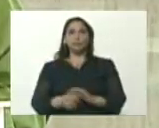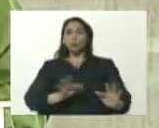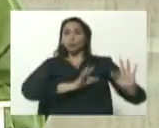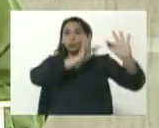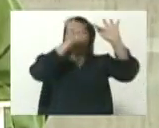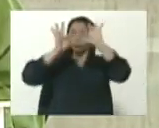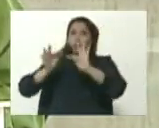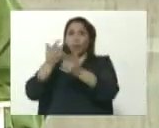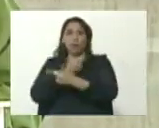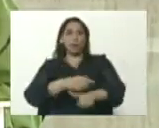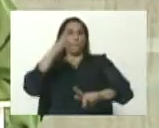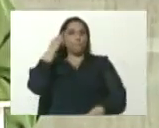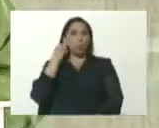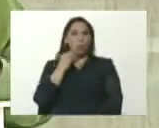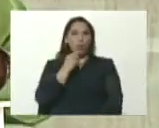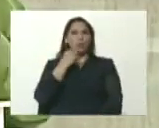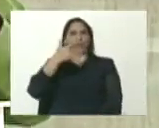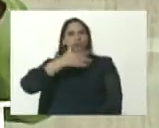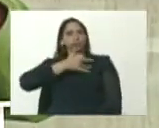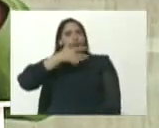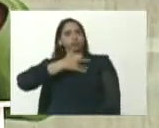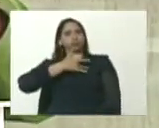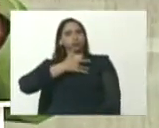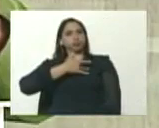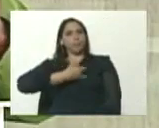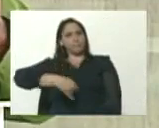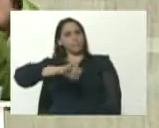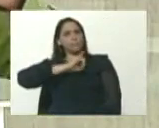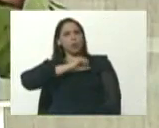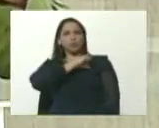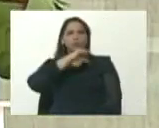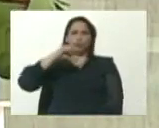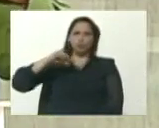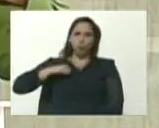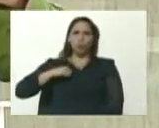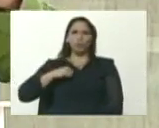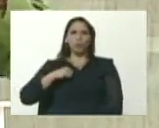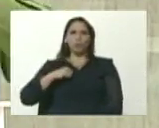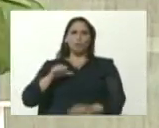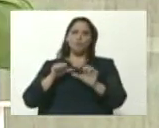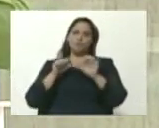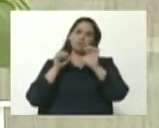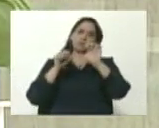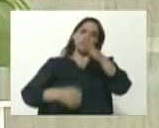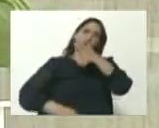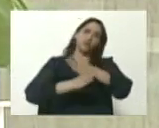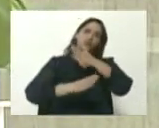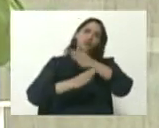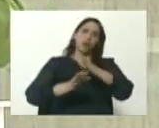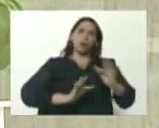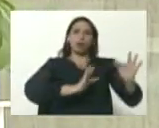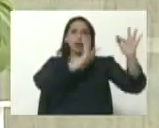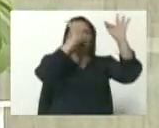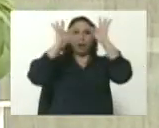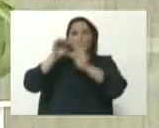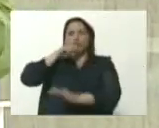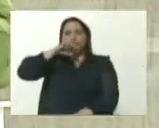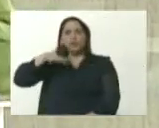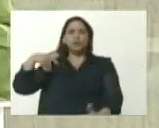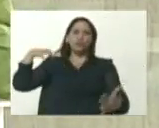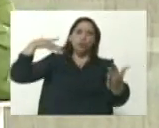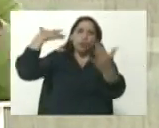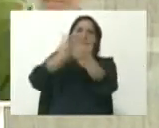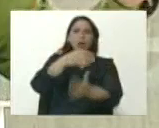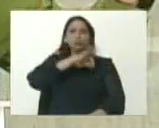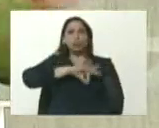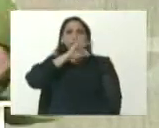Simón Bolívar. Bolivarianos somos. Nosotros somos los continuadores del legado histórico del socialismo